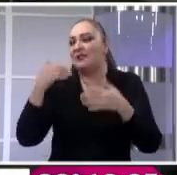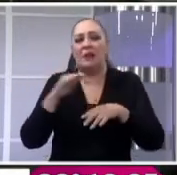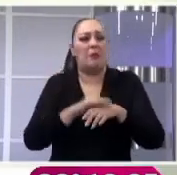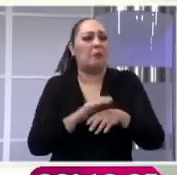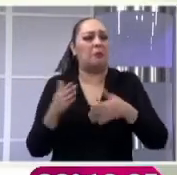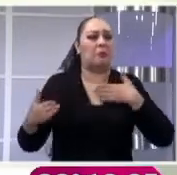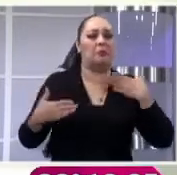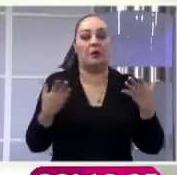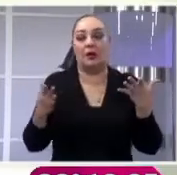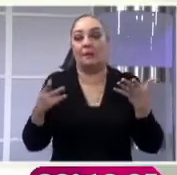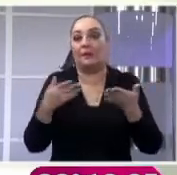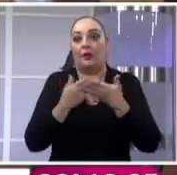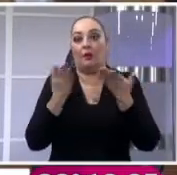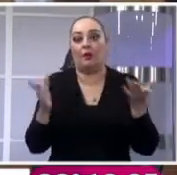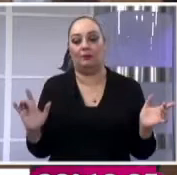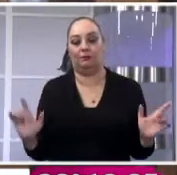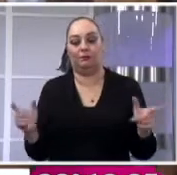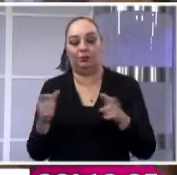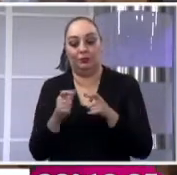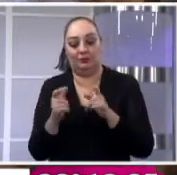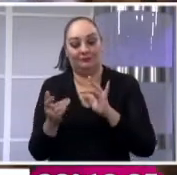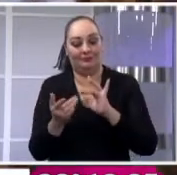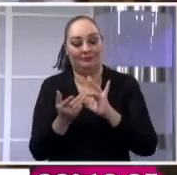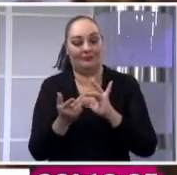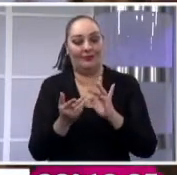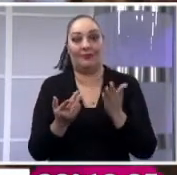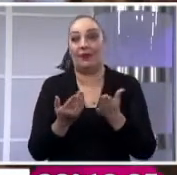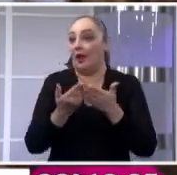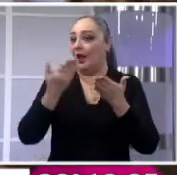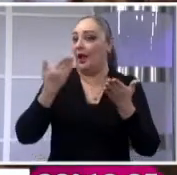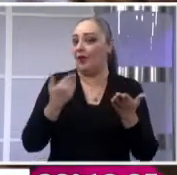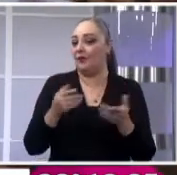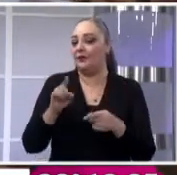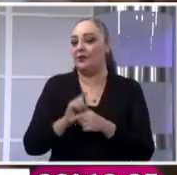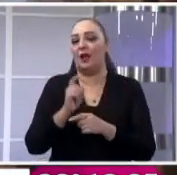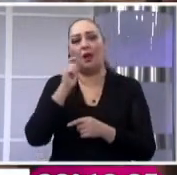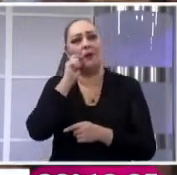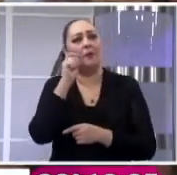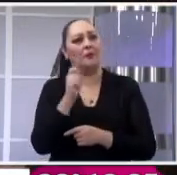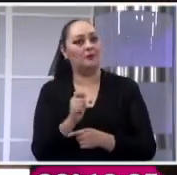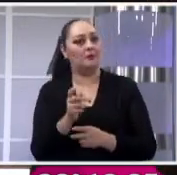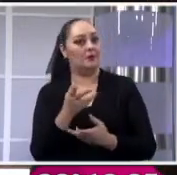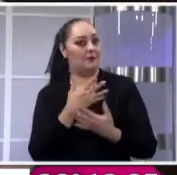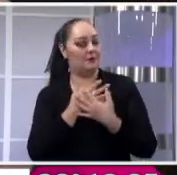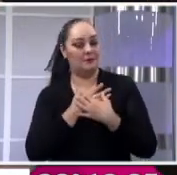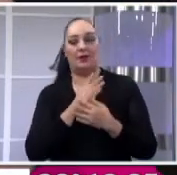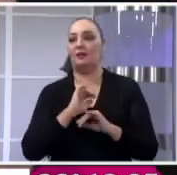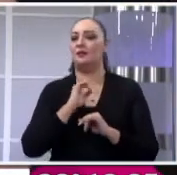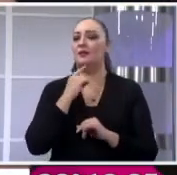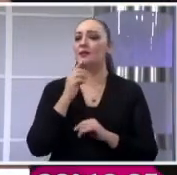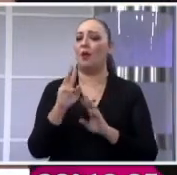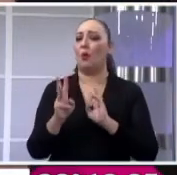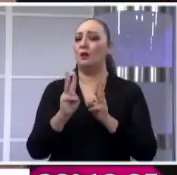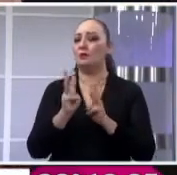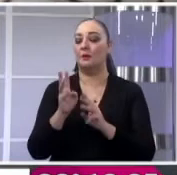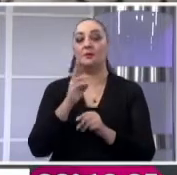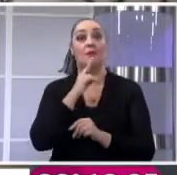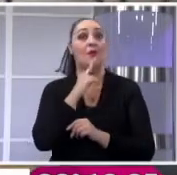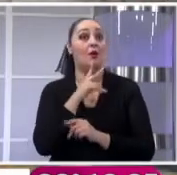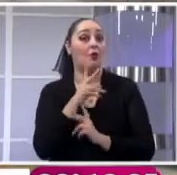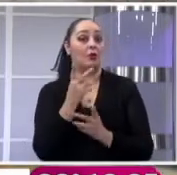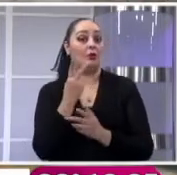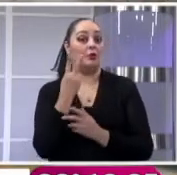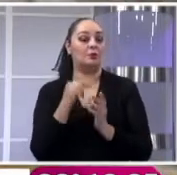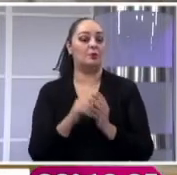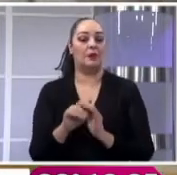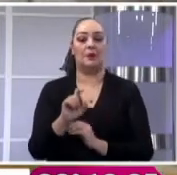en la antesala de la celebración del día de san valentín se observa que whatsapp se ha convertido en la red favorita en 2020